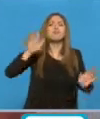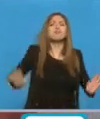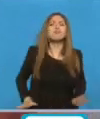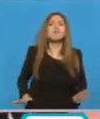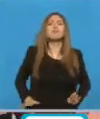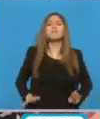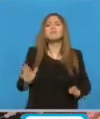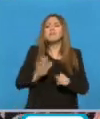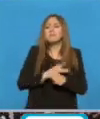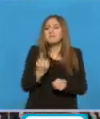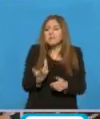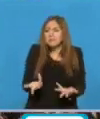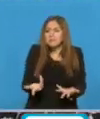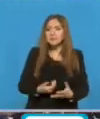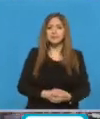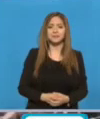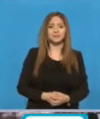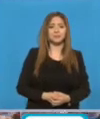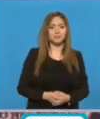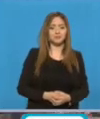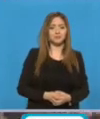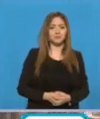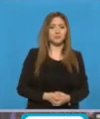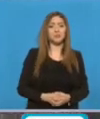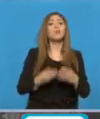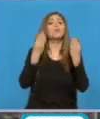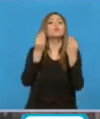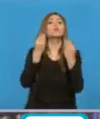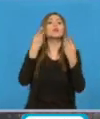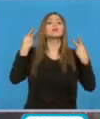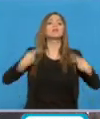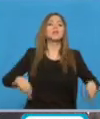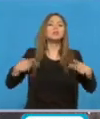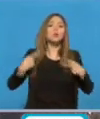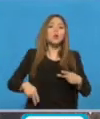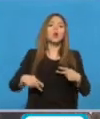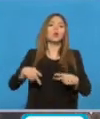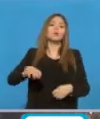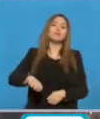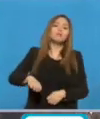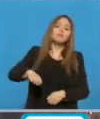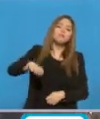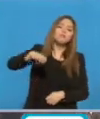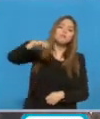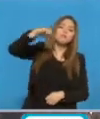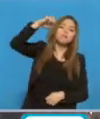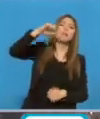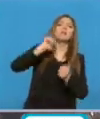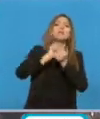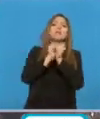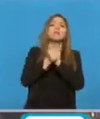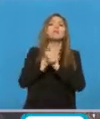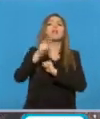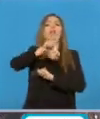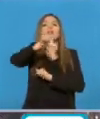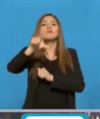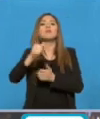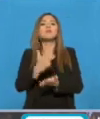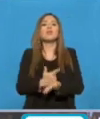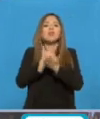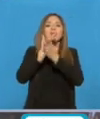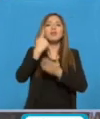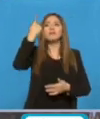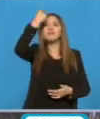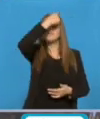Bueno, muchas personas, conforme va avanzando la edad y conforme va avanzando la gravedad, la contaminación y todo eso, nos afecta a nuestra